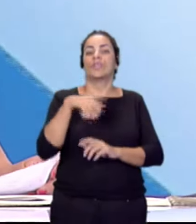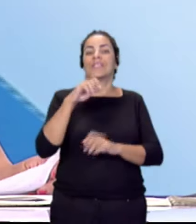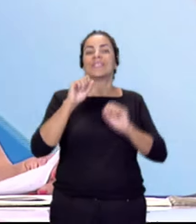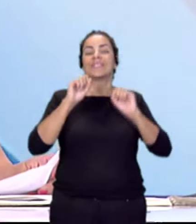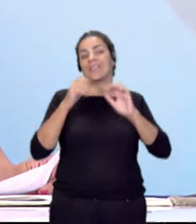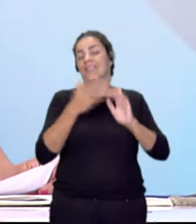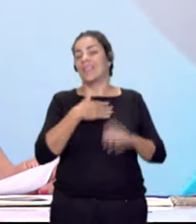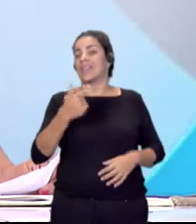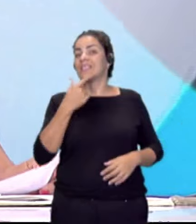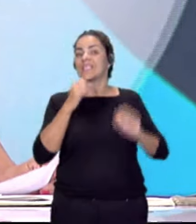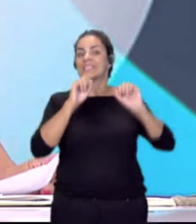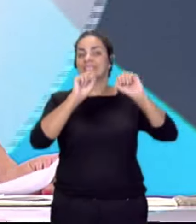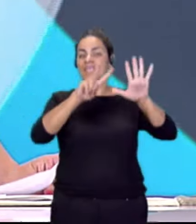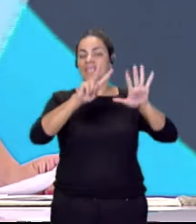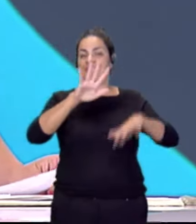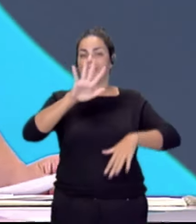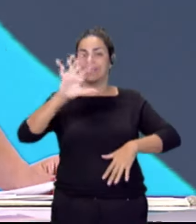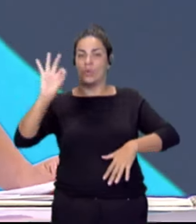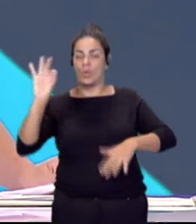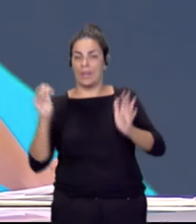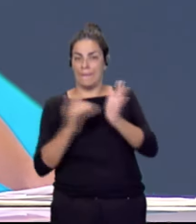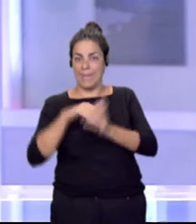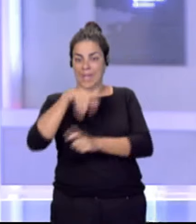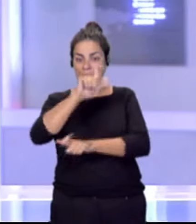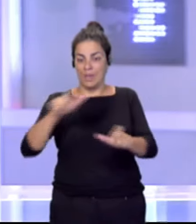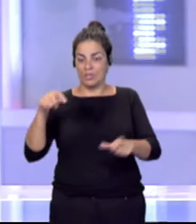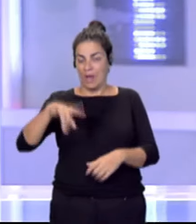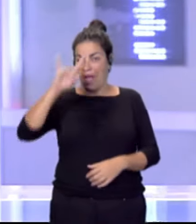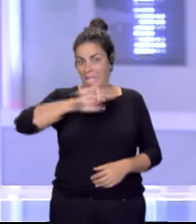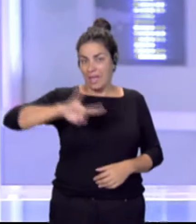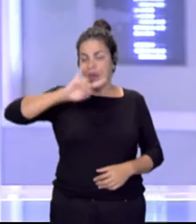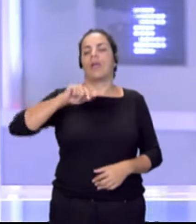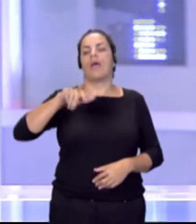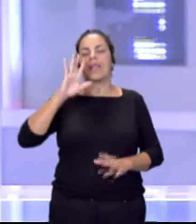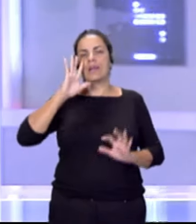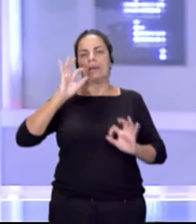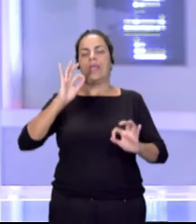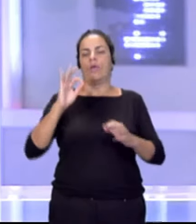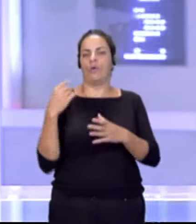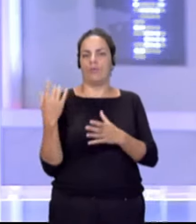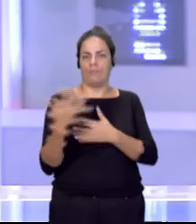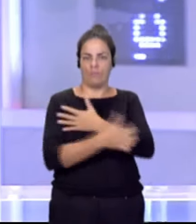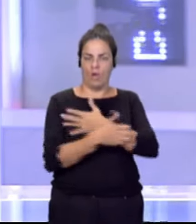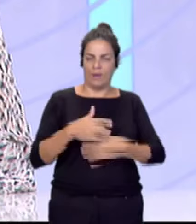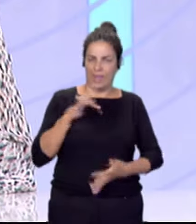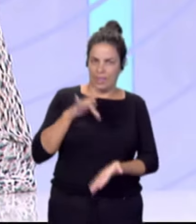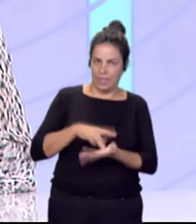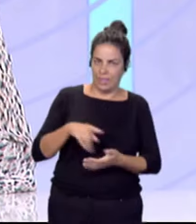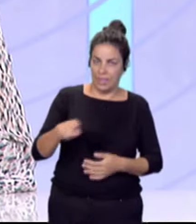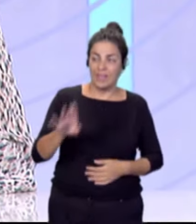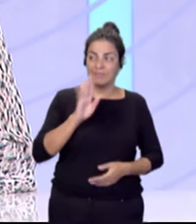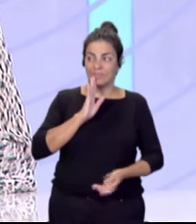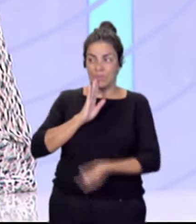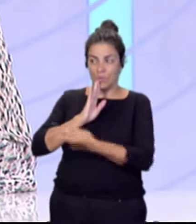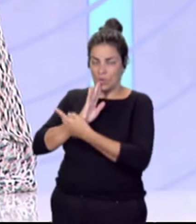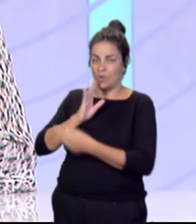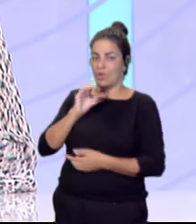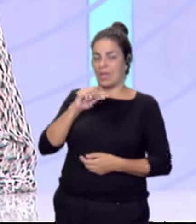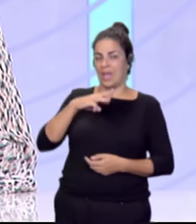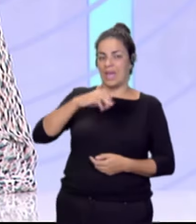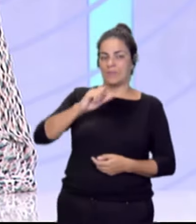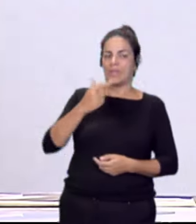750.000 personas en Canarias que están en riesgo de pobreza. Y lo que apuntaba Carmen, quizás, que no estamos hablando de